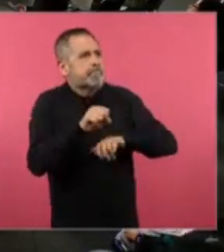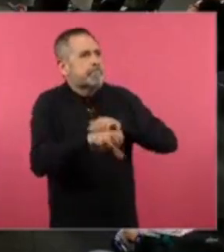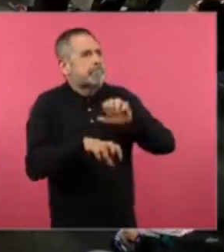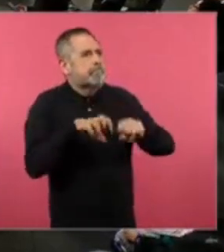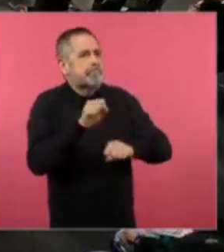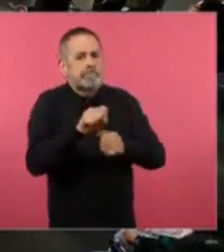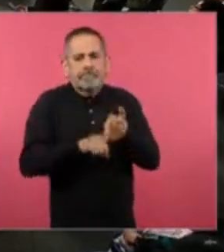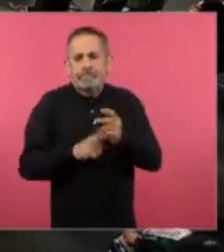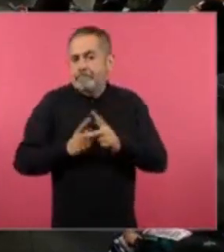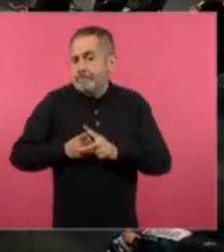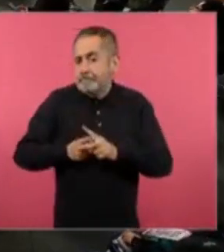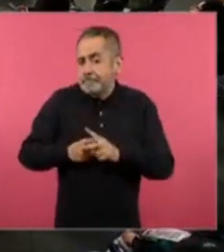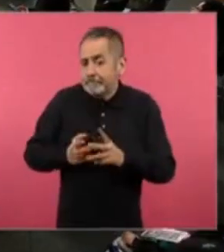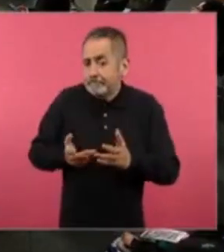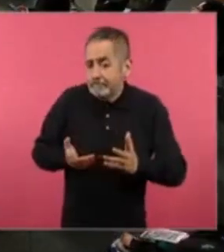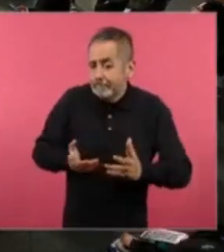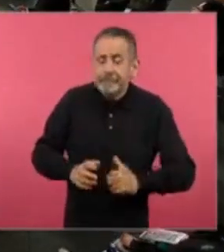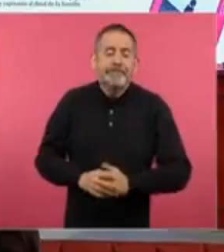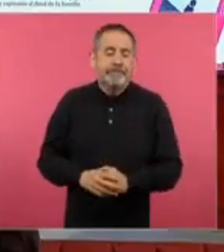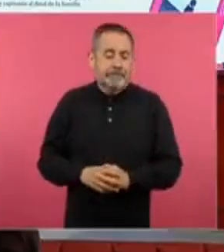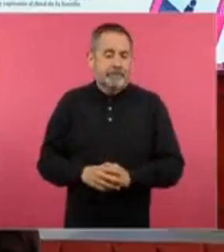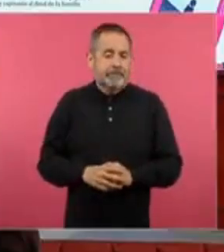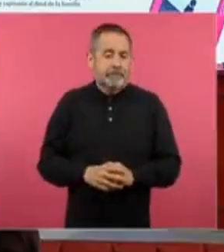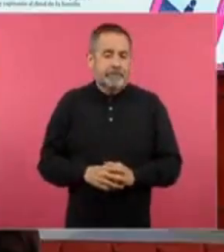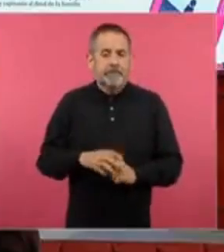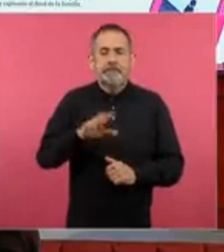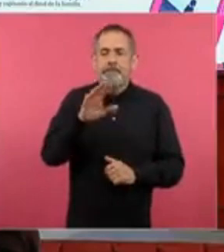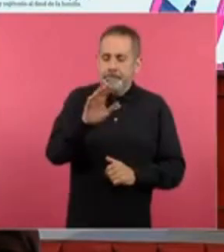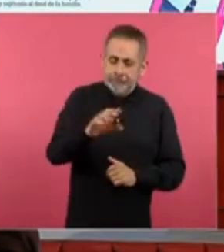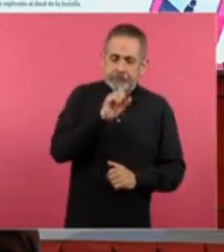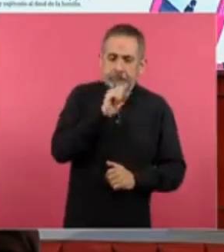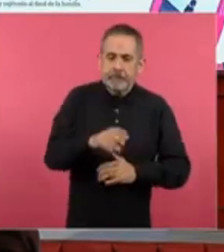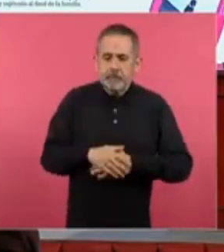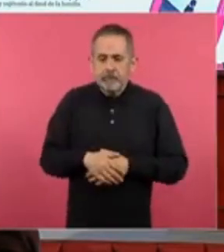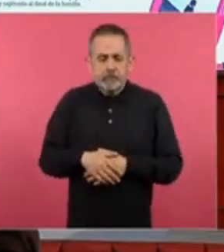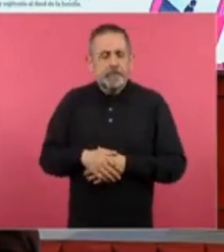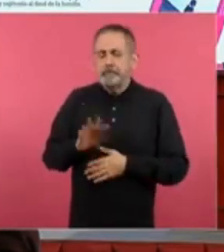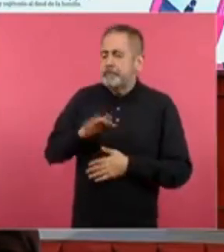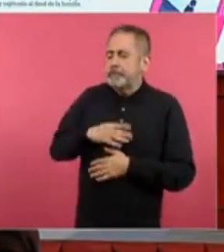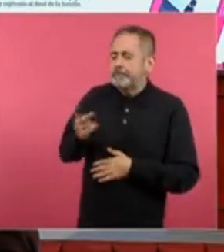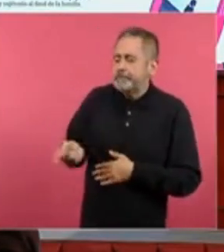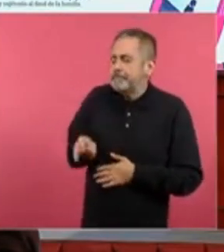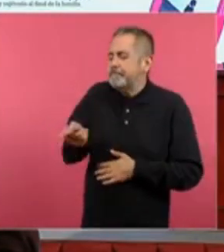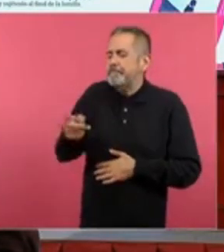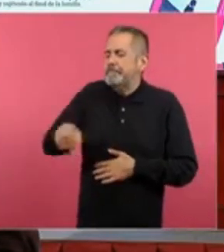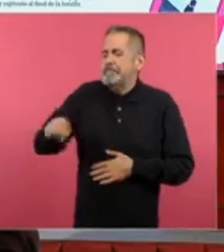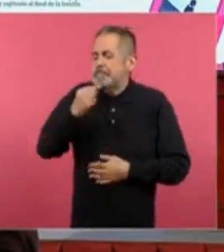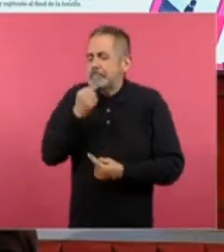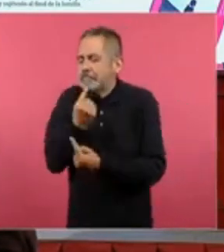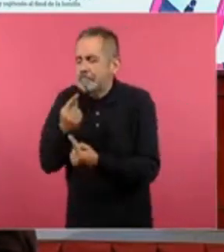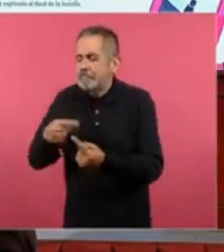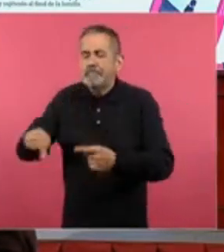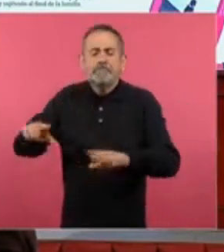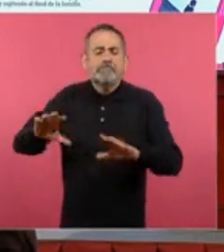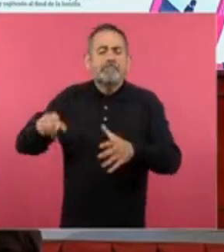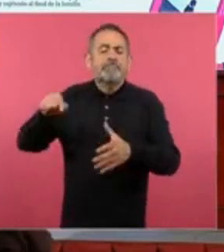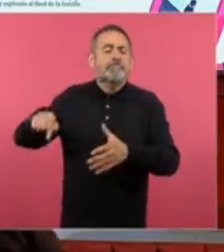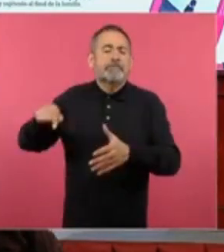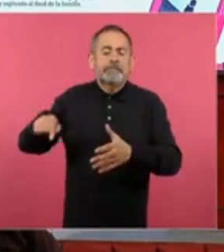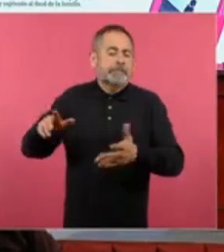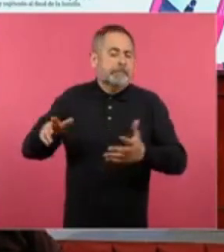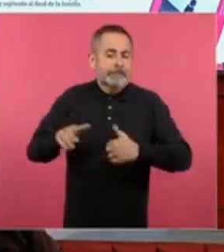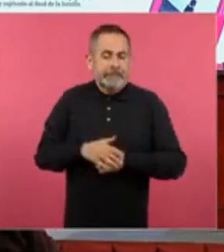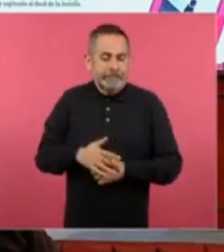En un momento dado, pues surge la pregunta, bueno, lo que van a identificar niños y niñas es que